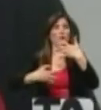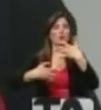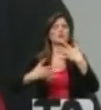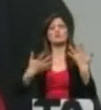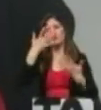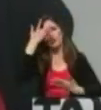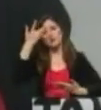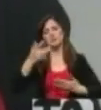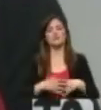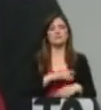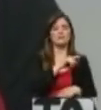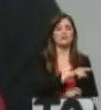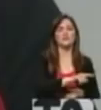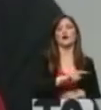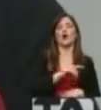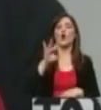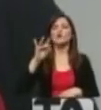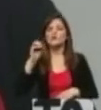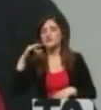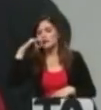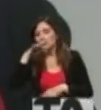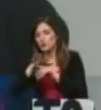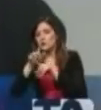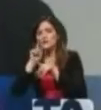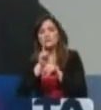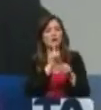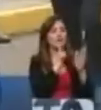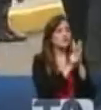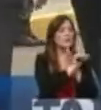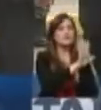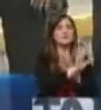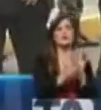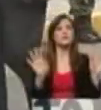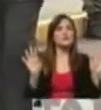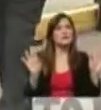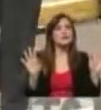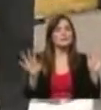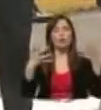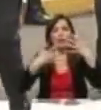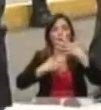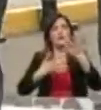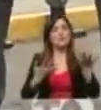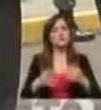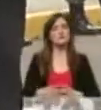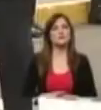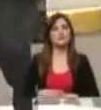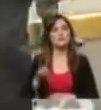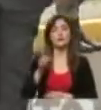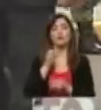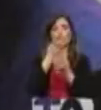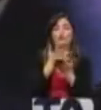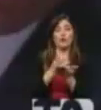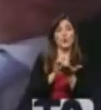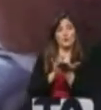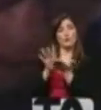podemos saber que fueron 80 niños y simplemente hay 5 denuncias. Y aunque analizar el informe que emitió el Contralor Pablo Celi para